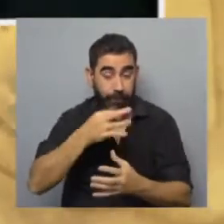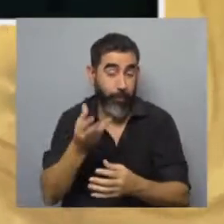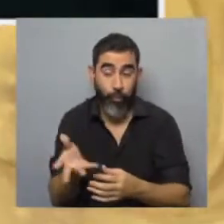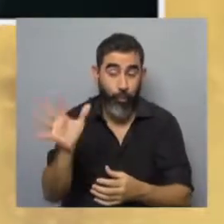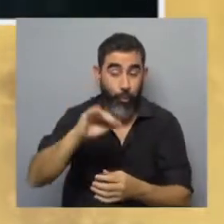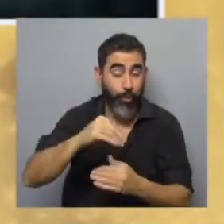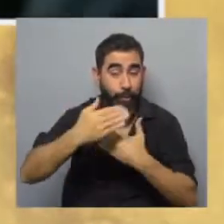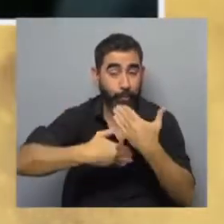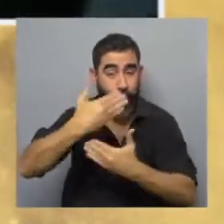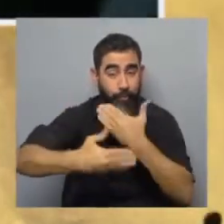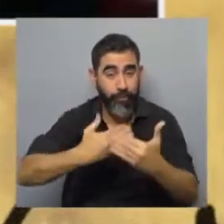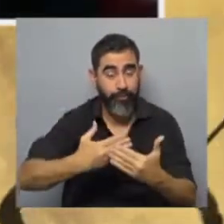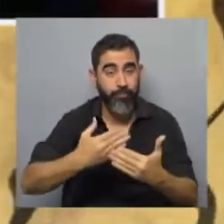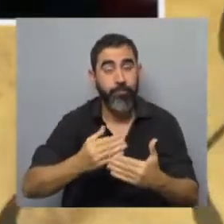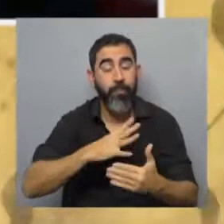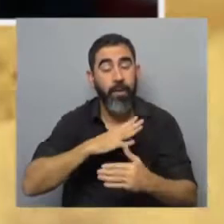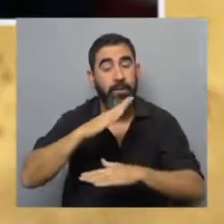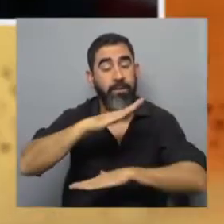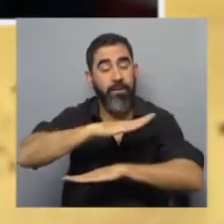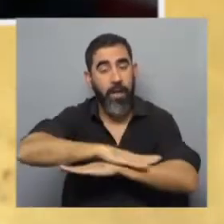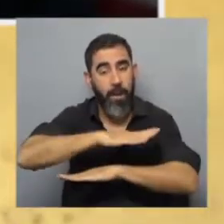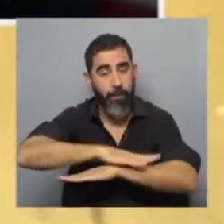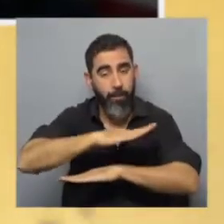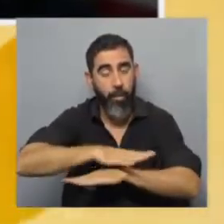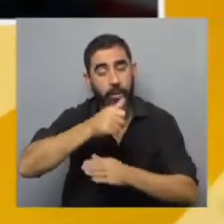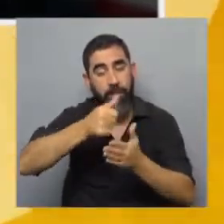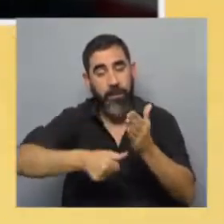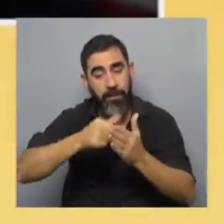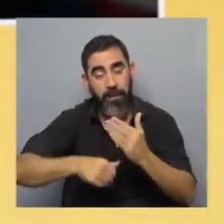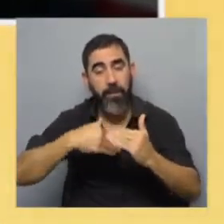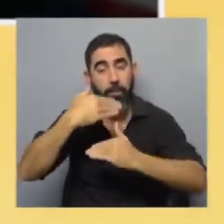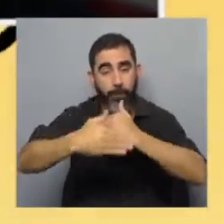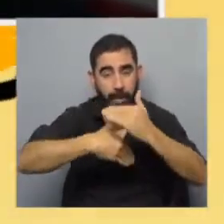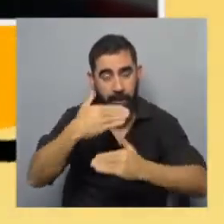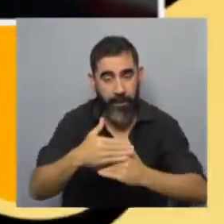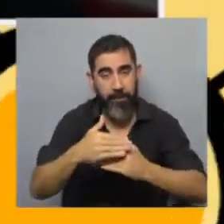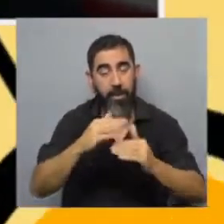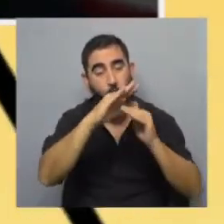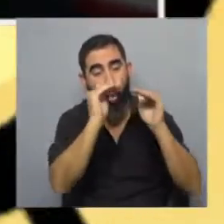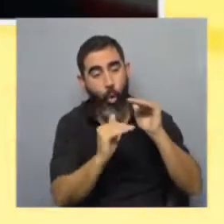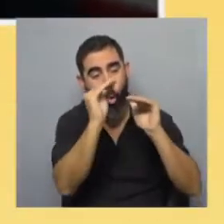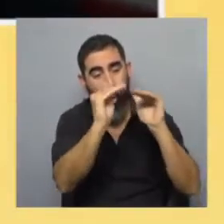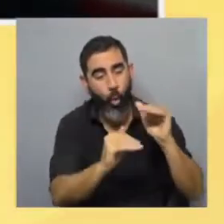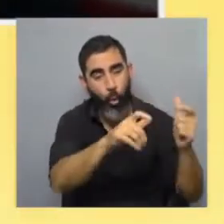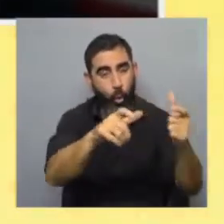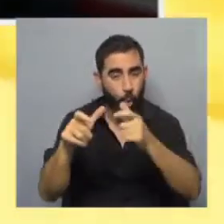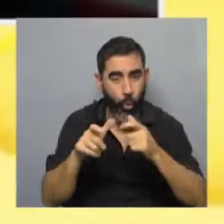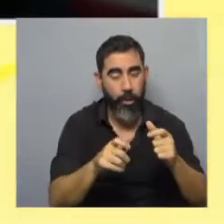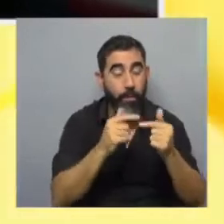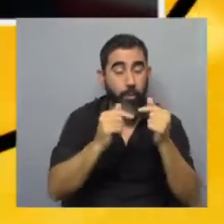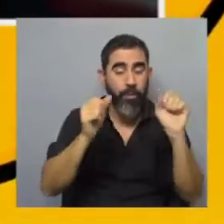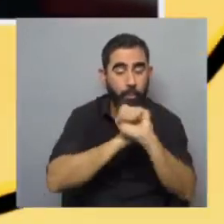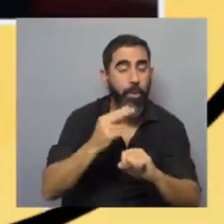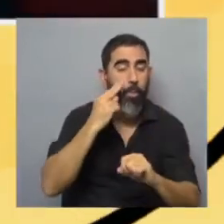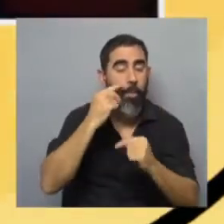todo ese proceso que incluye, insisto, transporte, etiquetado, empaquetado, colocación en góndola. Todas esas cosas que pueden